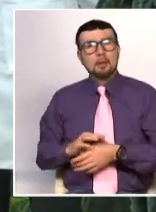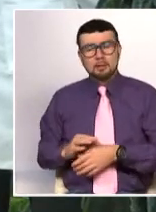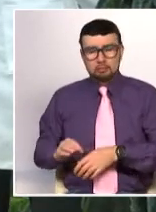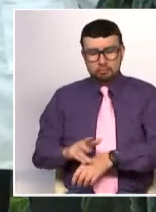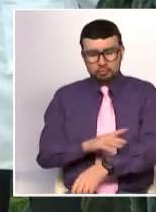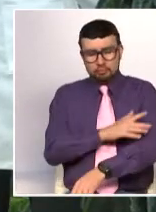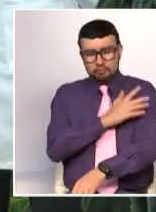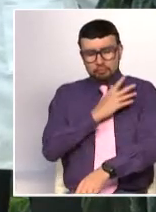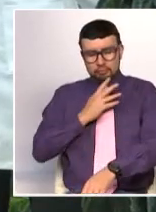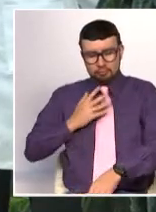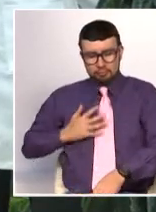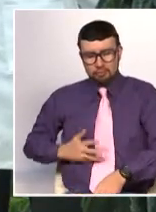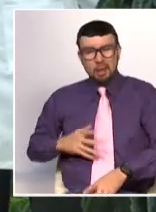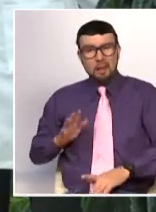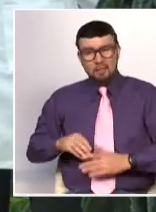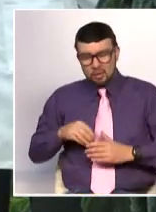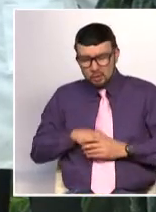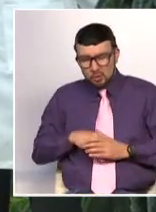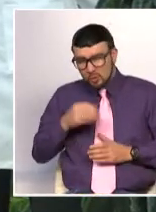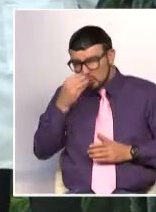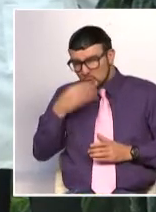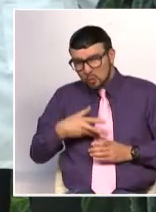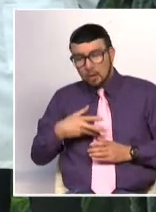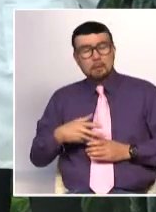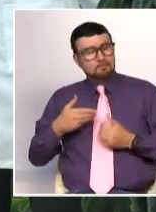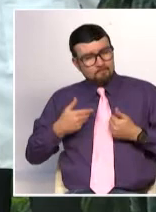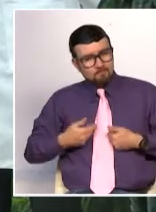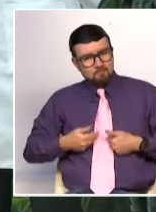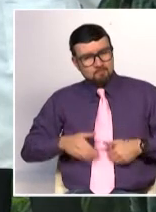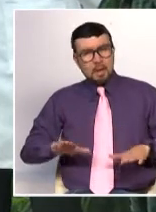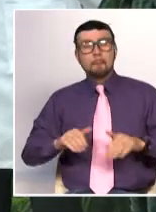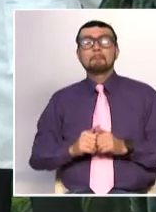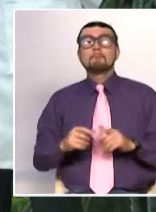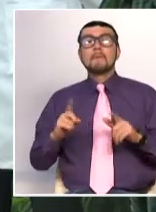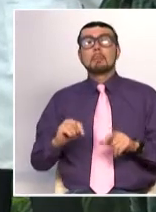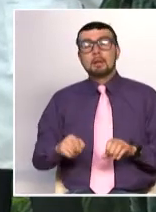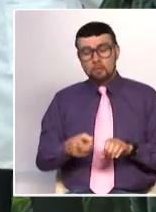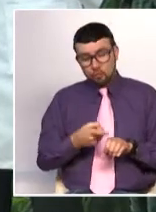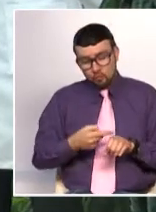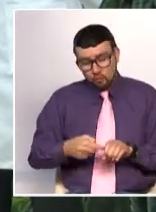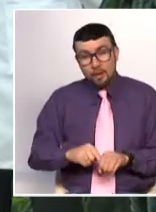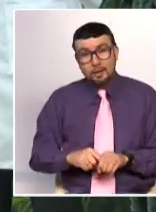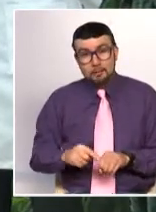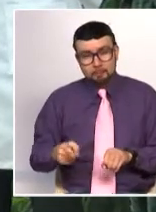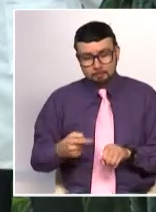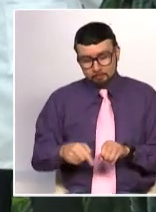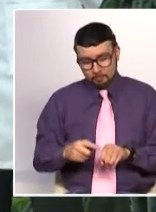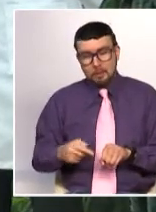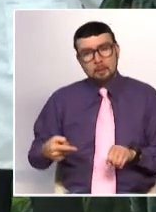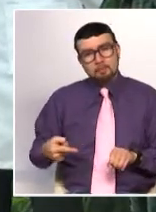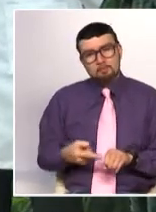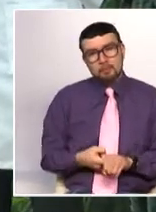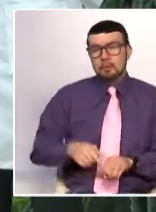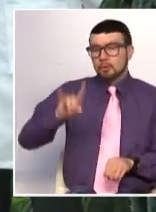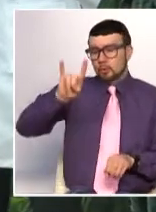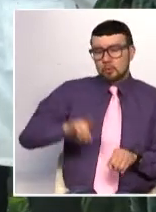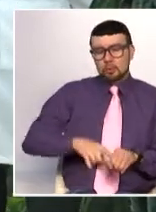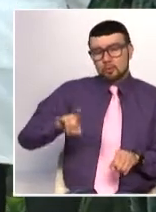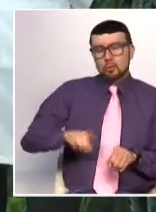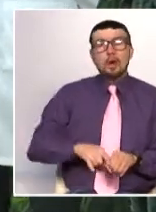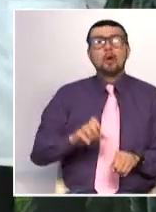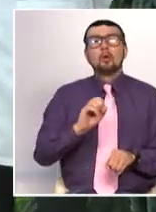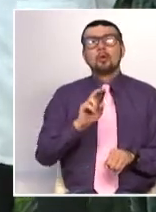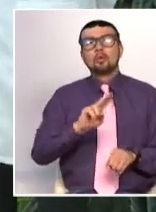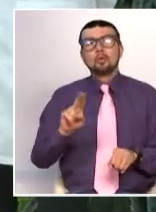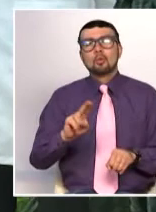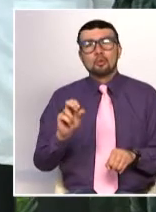basurita de nuestro cuerpo se hace uno solo rectal que también hace parte de la desintoxicación similar a lo que estamos hablando ahorita de colo sólo que con otra técnica